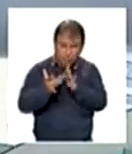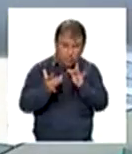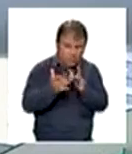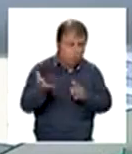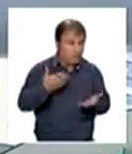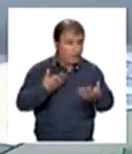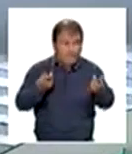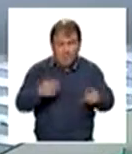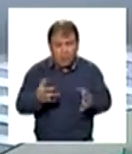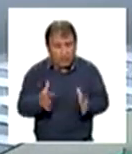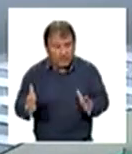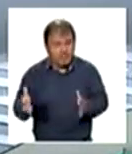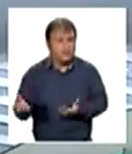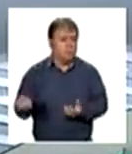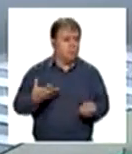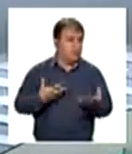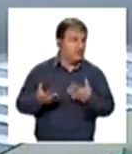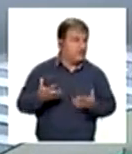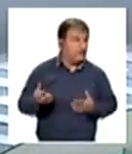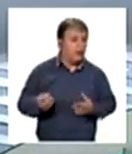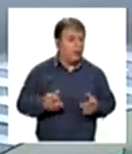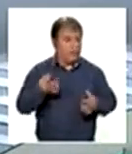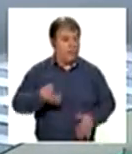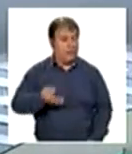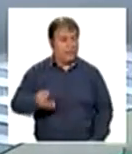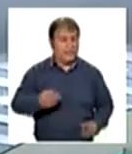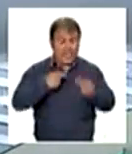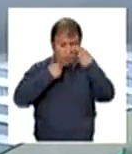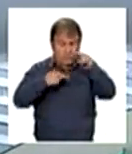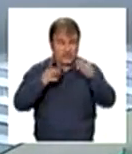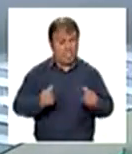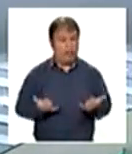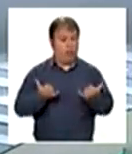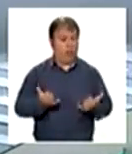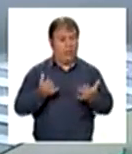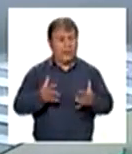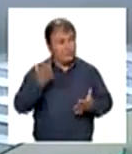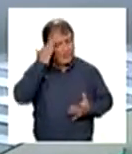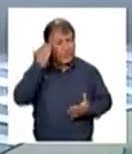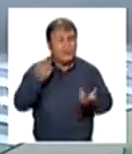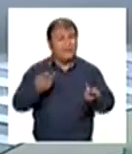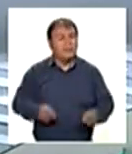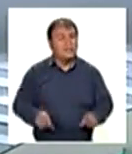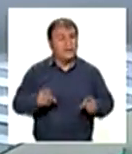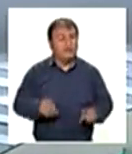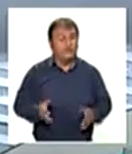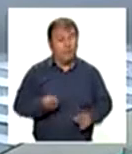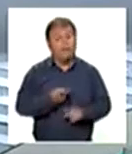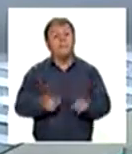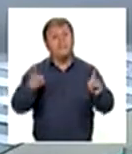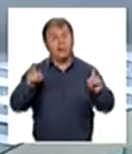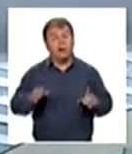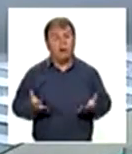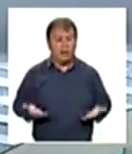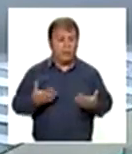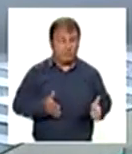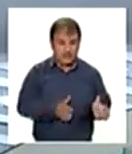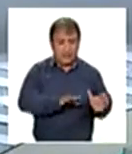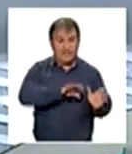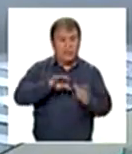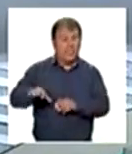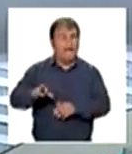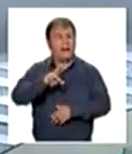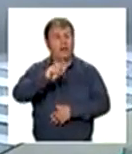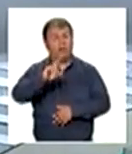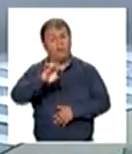pasa algo más, si es que alguien dice algo, porque evidentemente es la noticia del día. Queremos saber qué es lo que está pasando. Sin embargo, ahora vamos a darle pase a